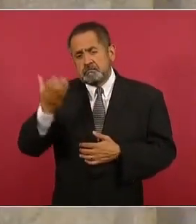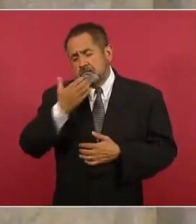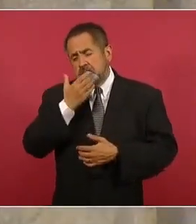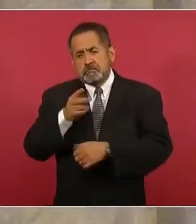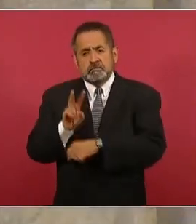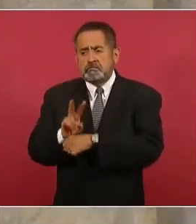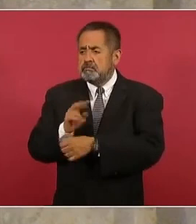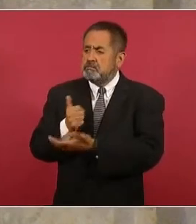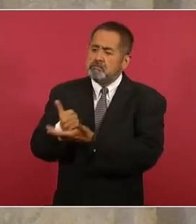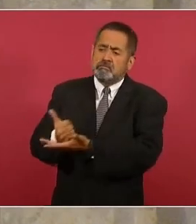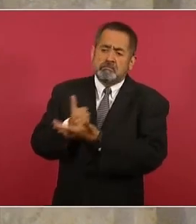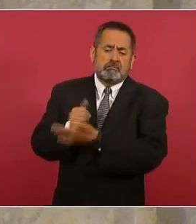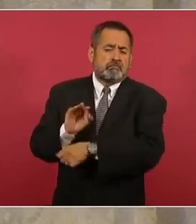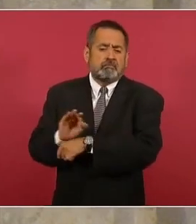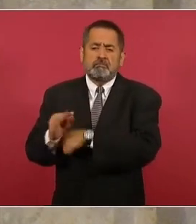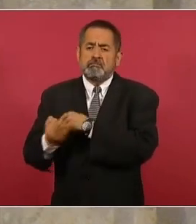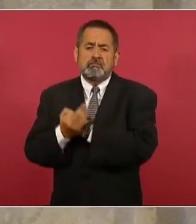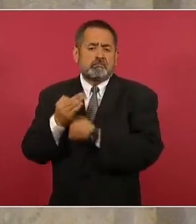Tiene